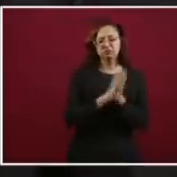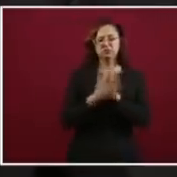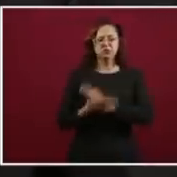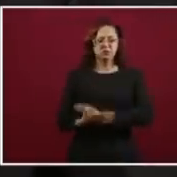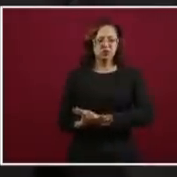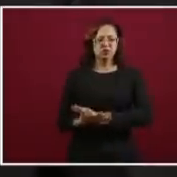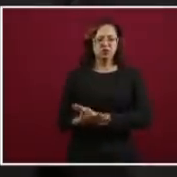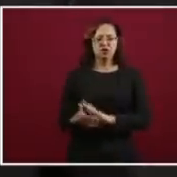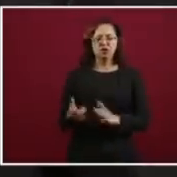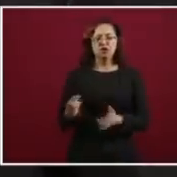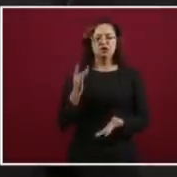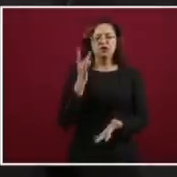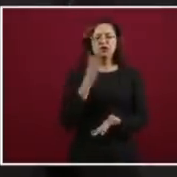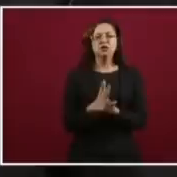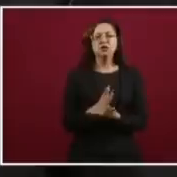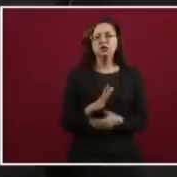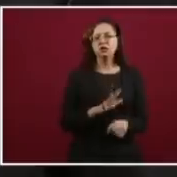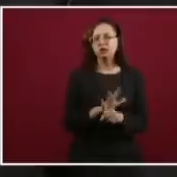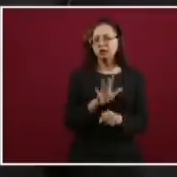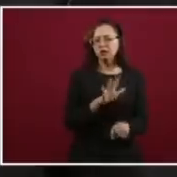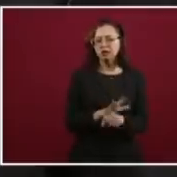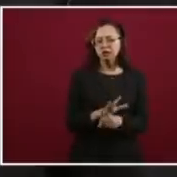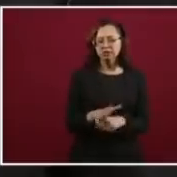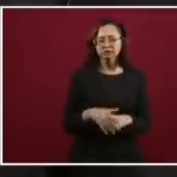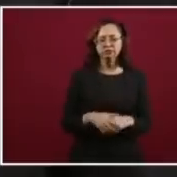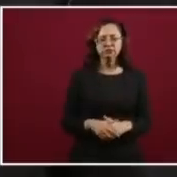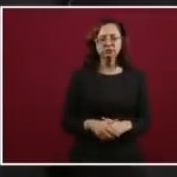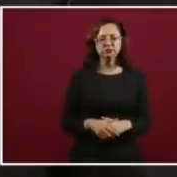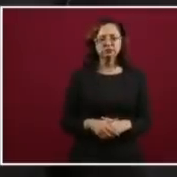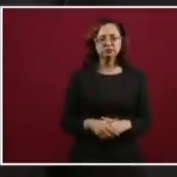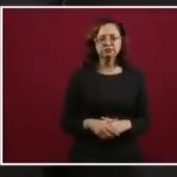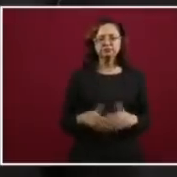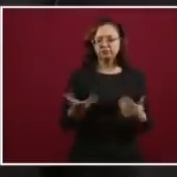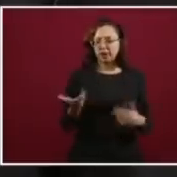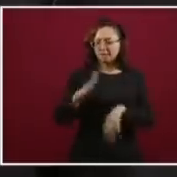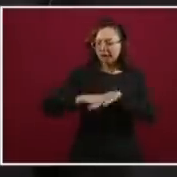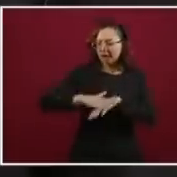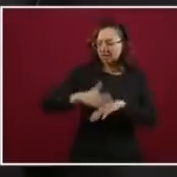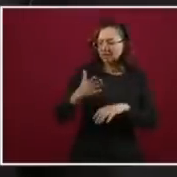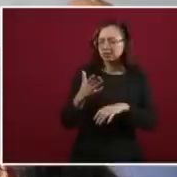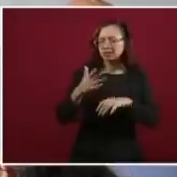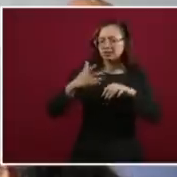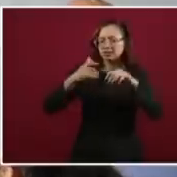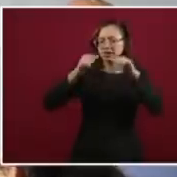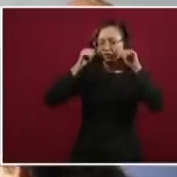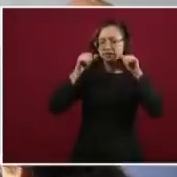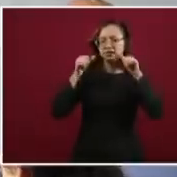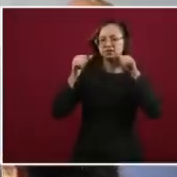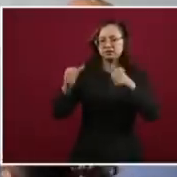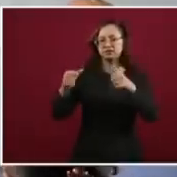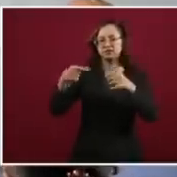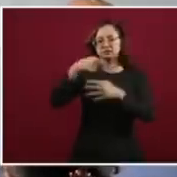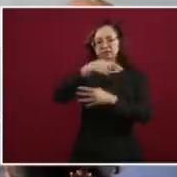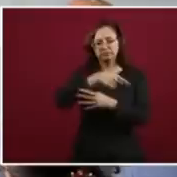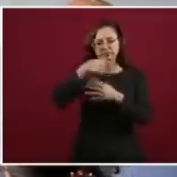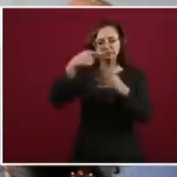procurar es de que se fortalezcan 4